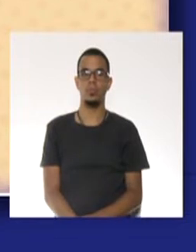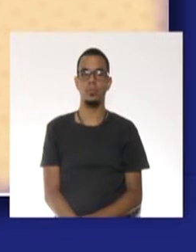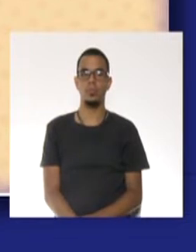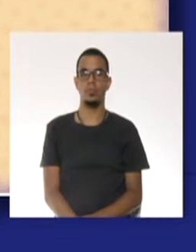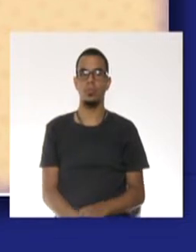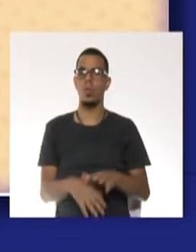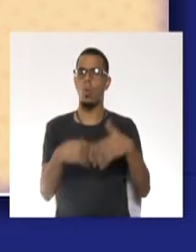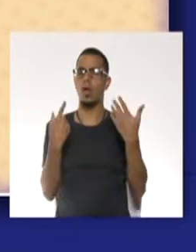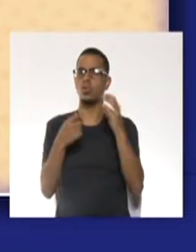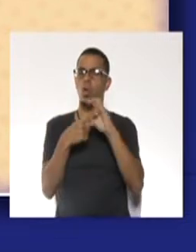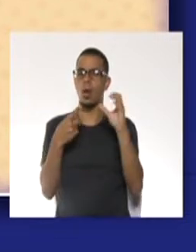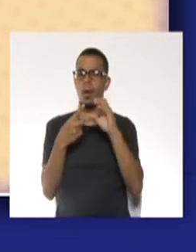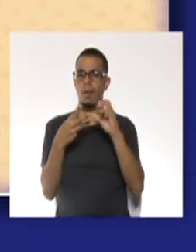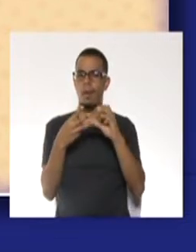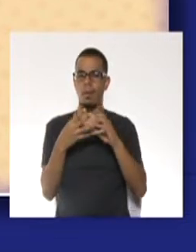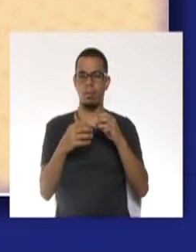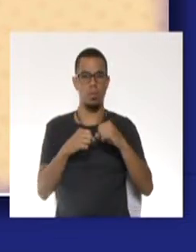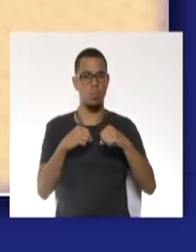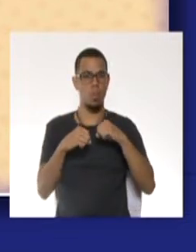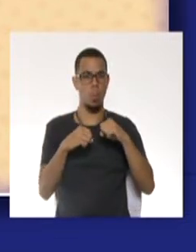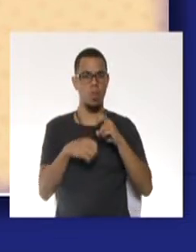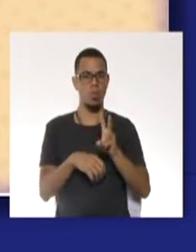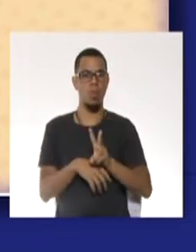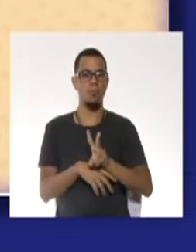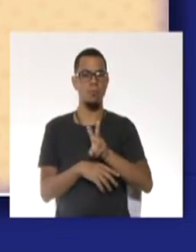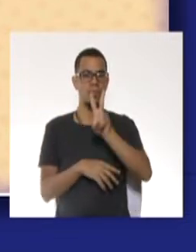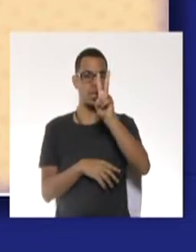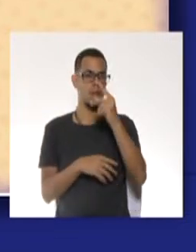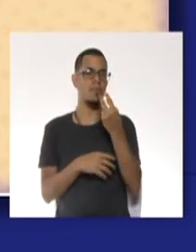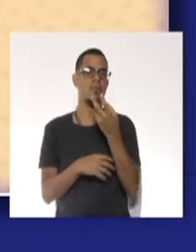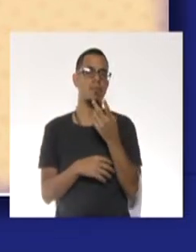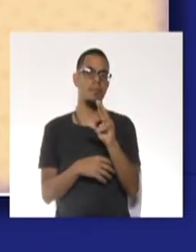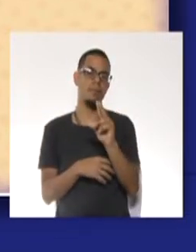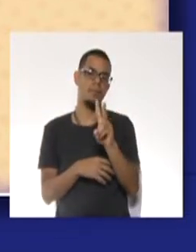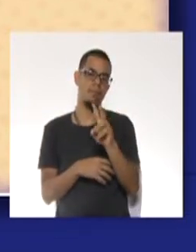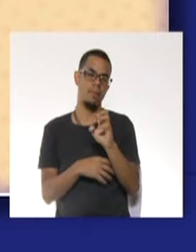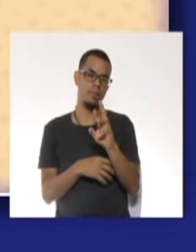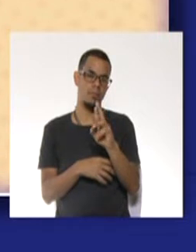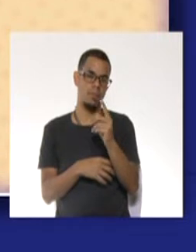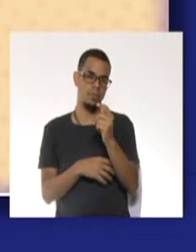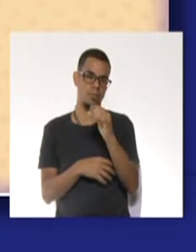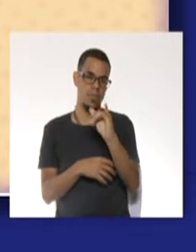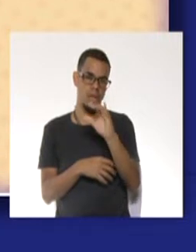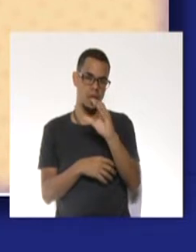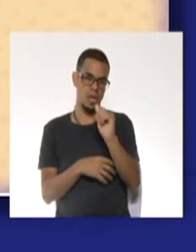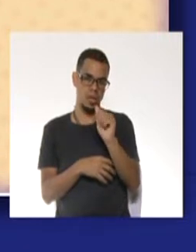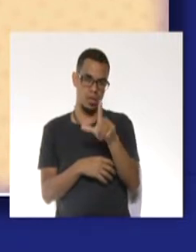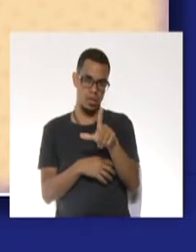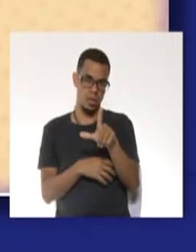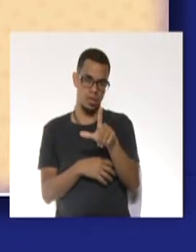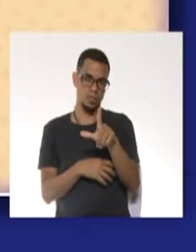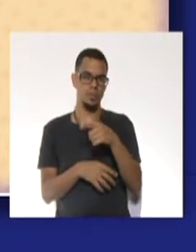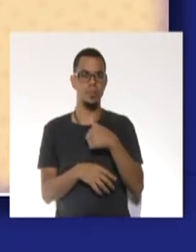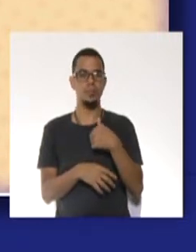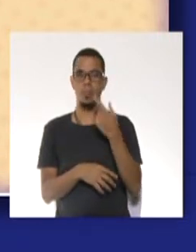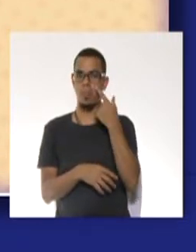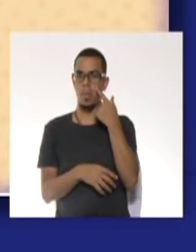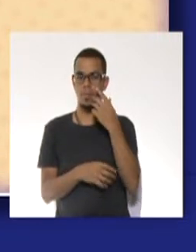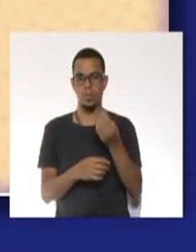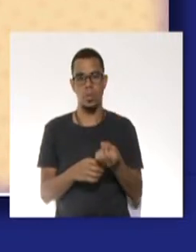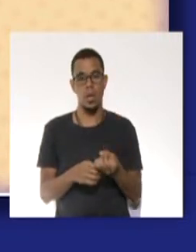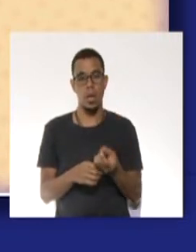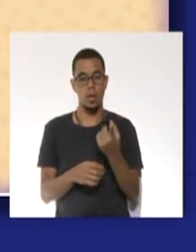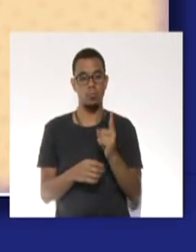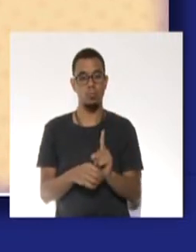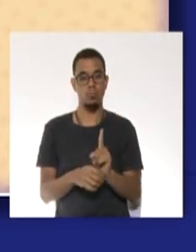las características? Una de ellas es que, como se observa en la imagen, el lanzamiento va hacia arriba, ¿ok? Es